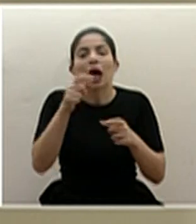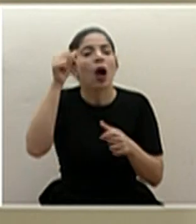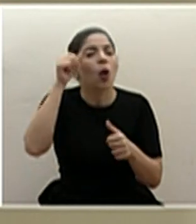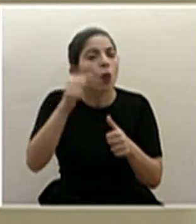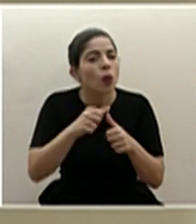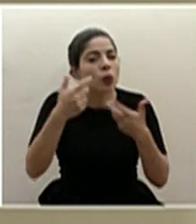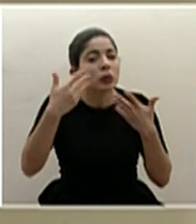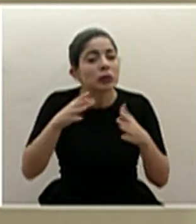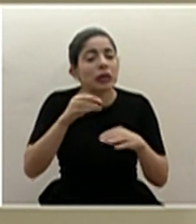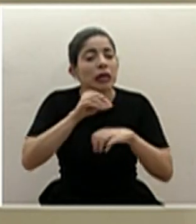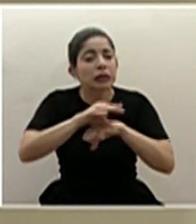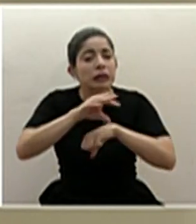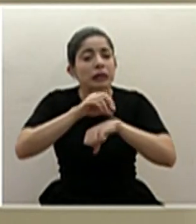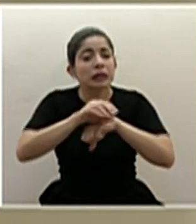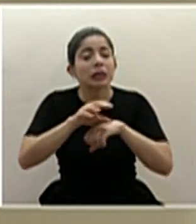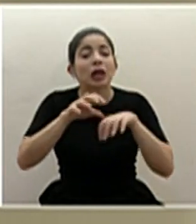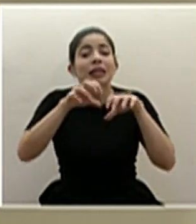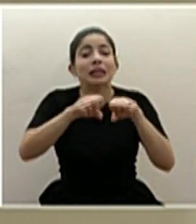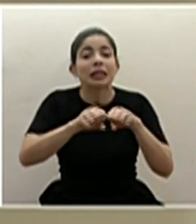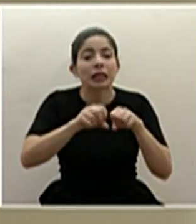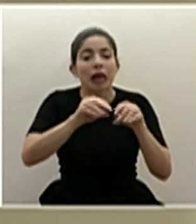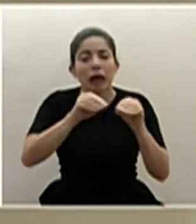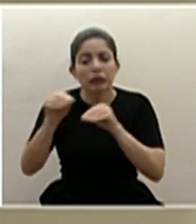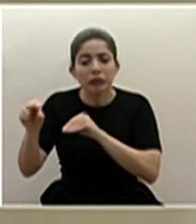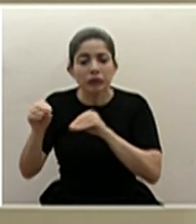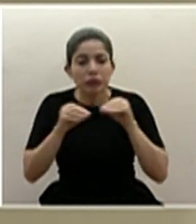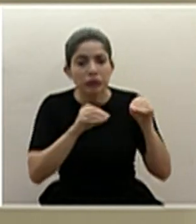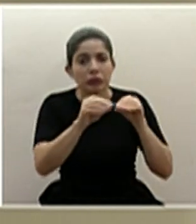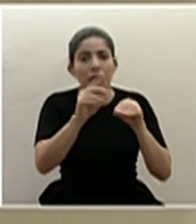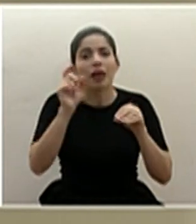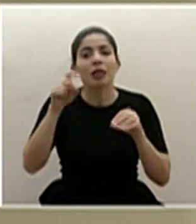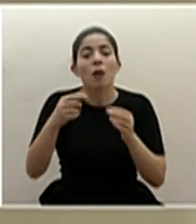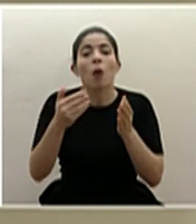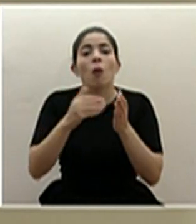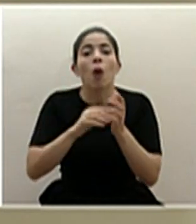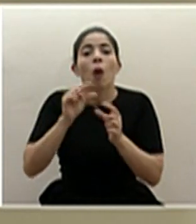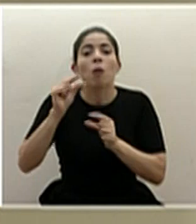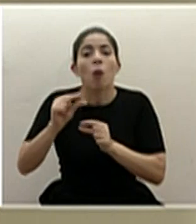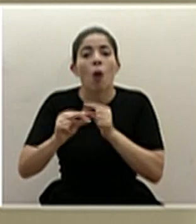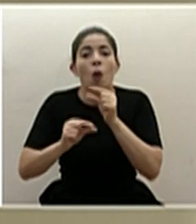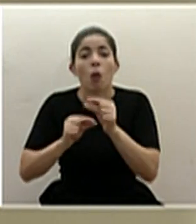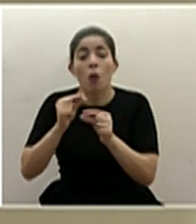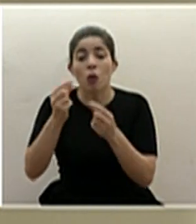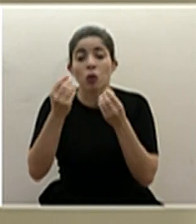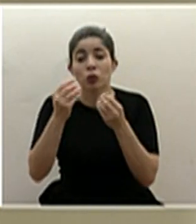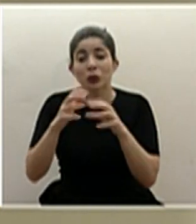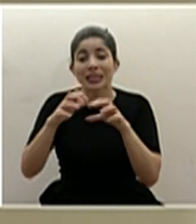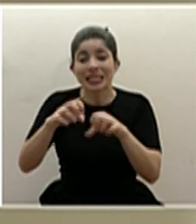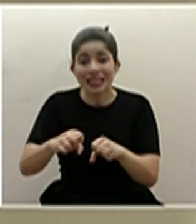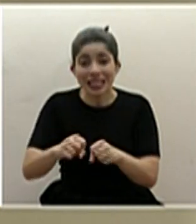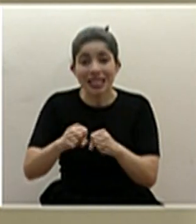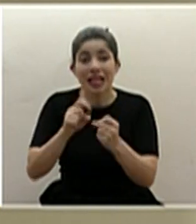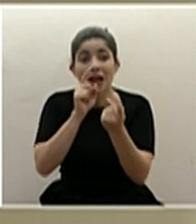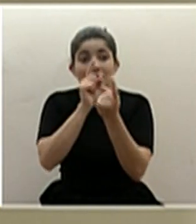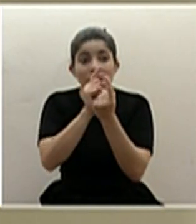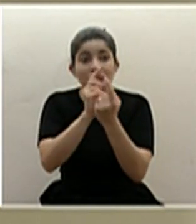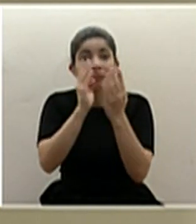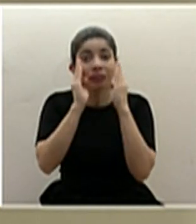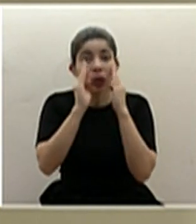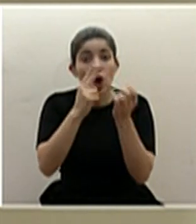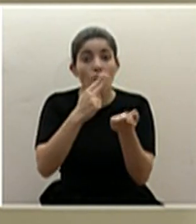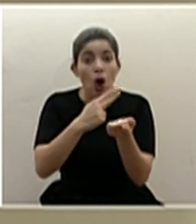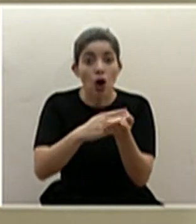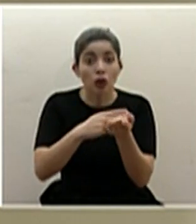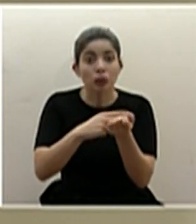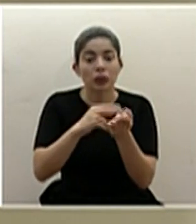hemos tratado de reorientar mucho la consulta y es algo que tenemos que ir retomando poco a poco, pero hemos reorientado mucho la consulta y las atenciones en los hospitales y en los centros de